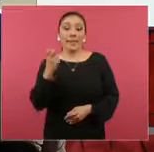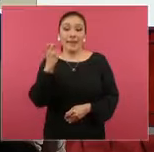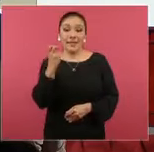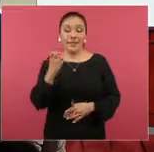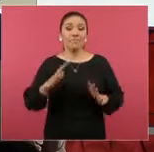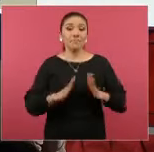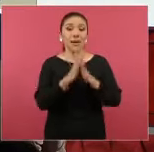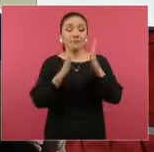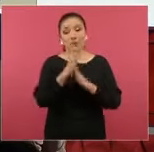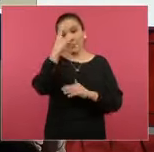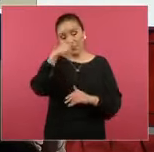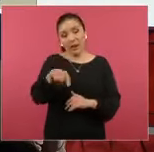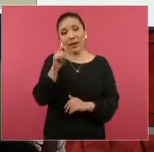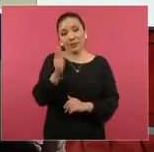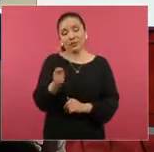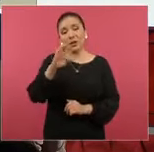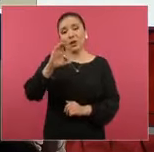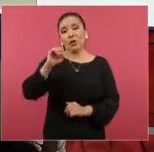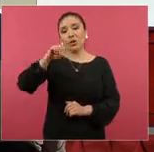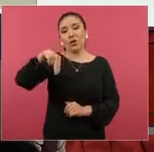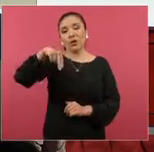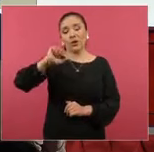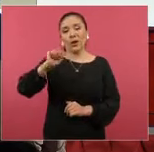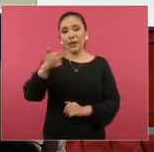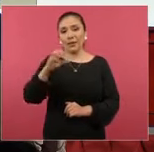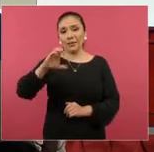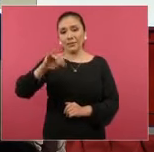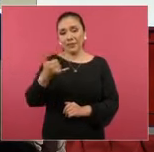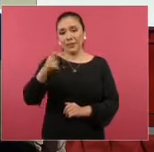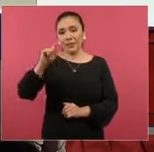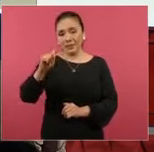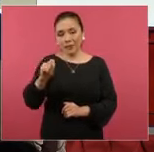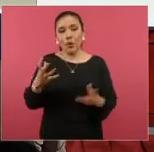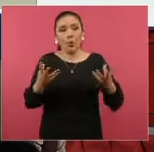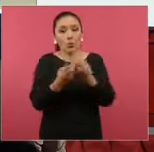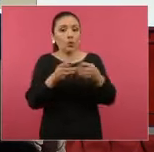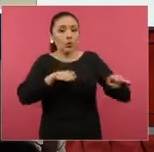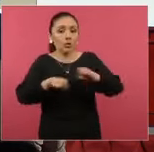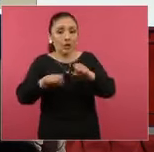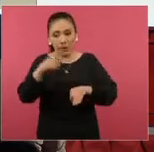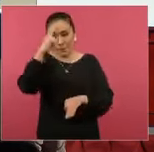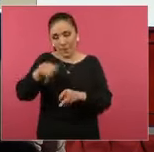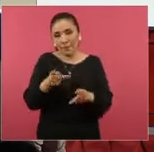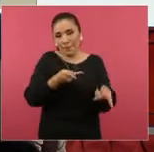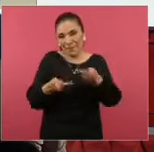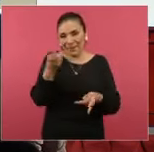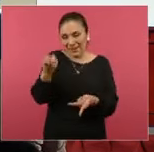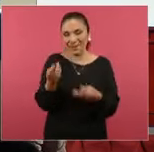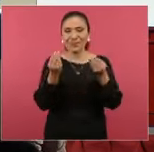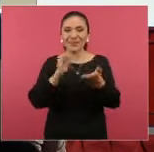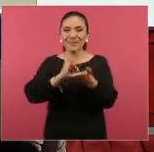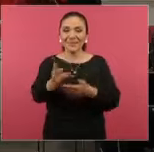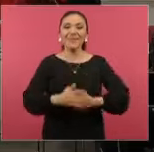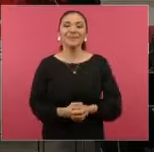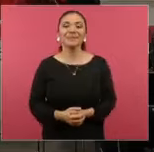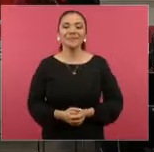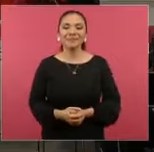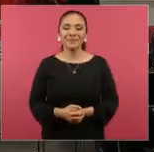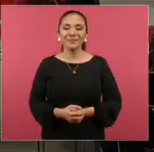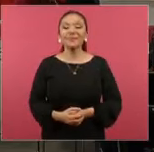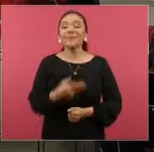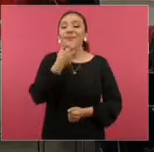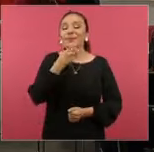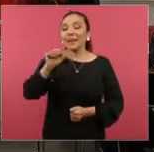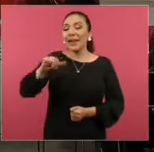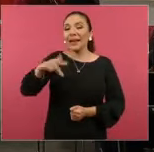Educación del Consejo Nacional de Ciencia, Tecnología y Humanidades. Muchas gracias. Gracias. Ángel Díaz Barriga,